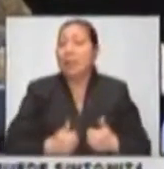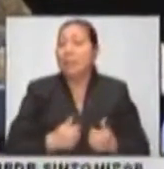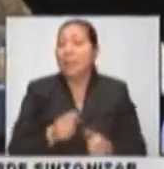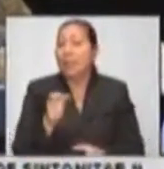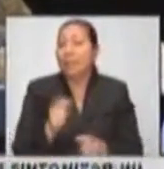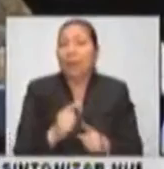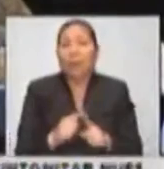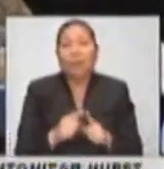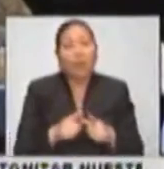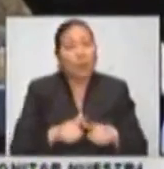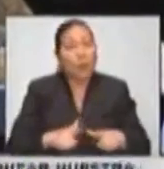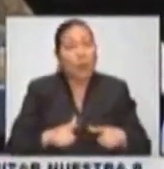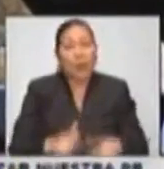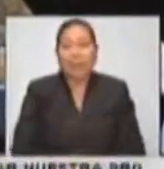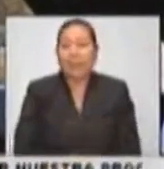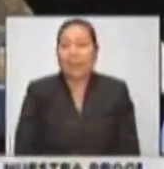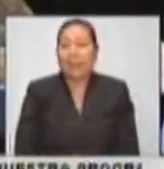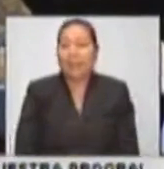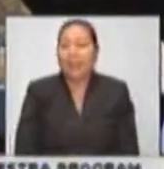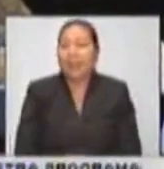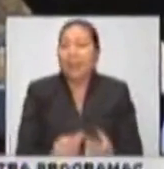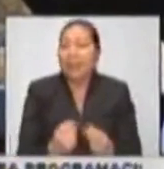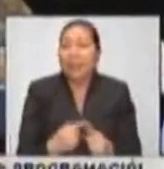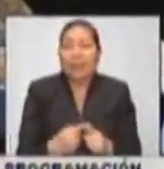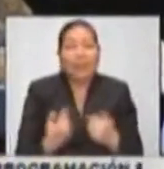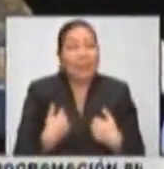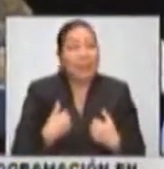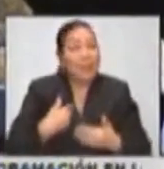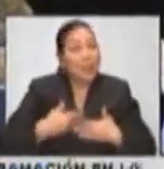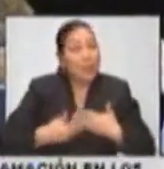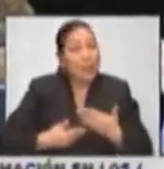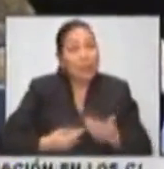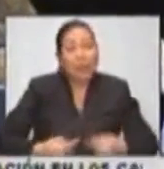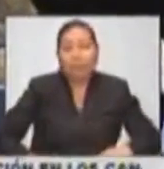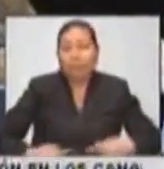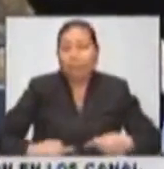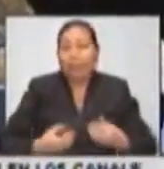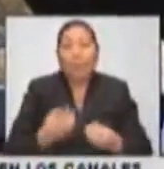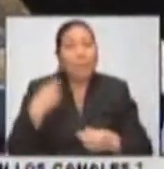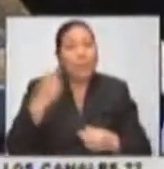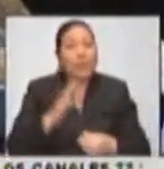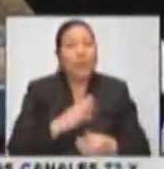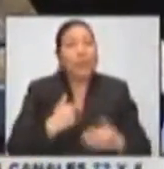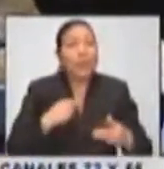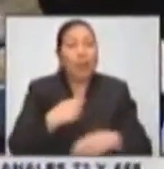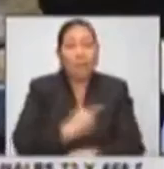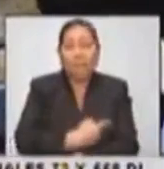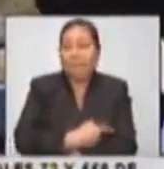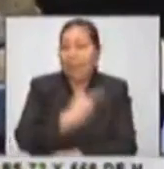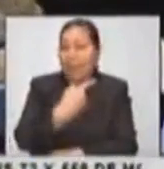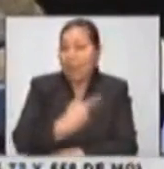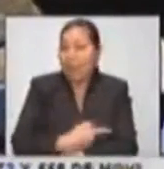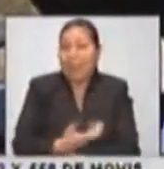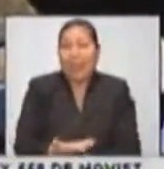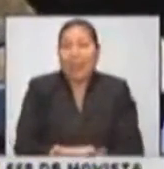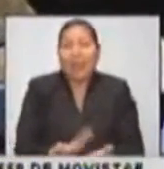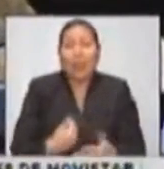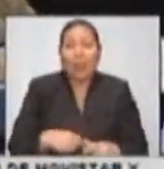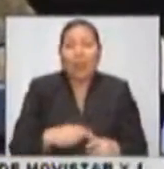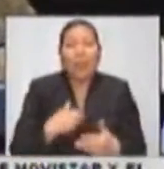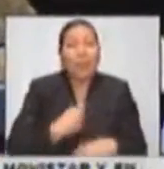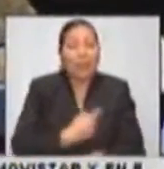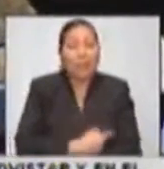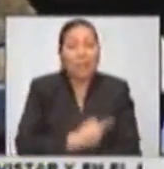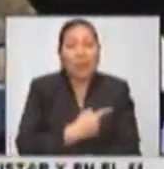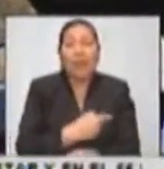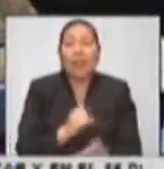población en distintos lugares del territorio. Con relaciones exteriores tenemos la continua discusión sobre política de fronteras o atención de nuestras zonas de